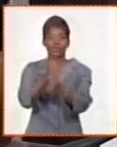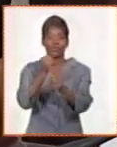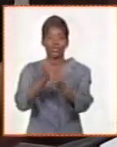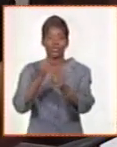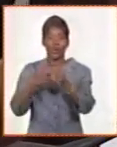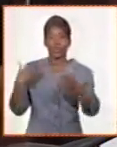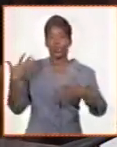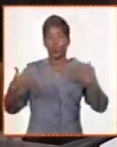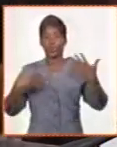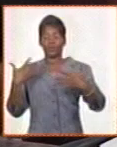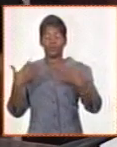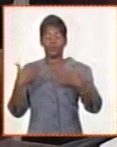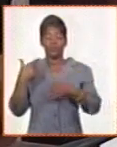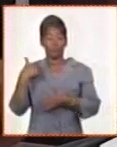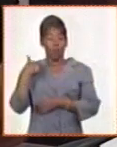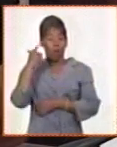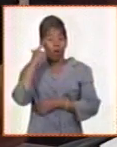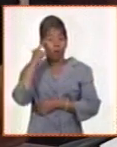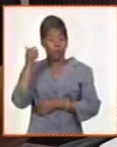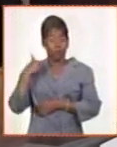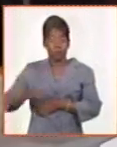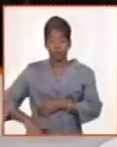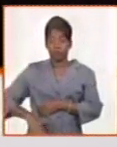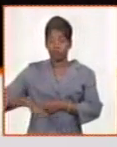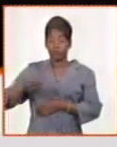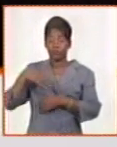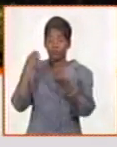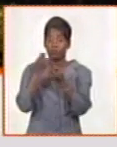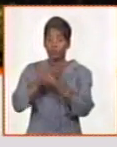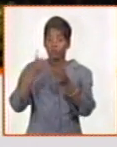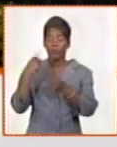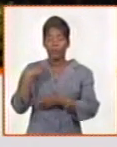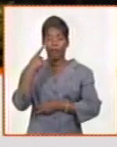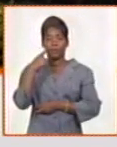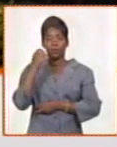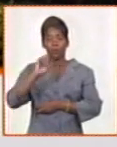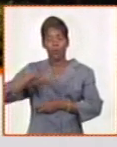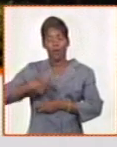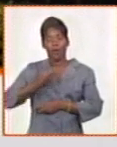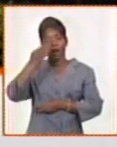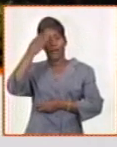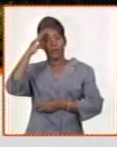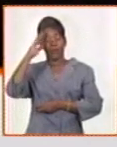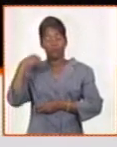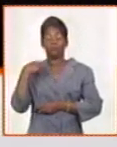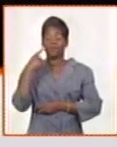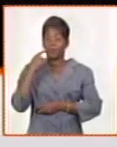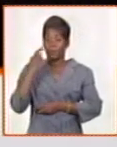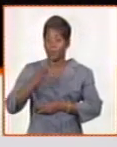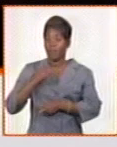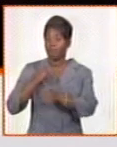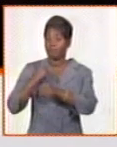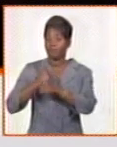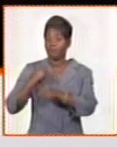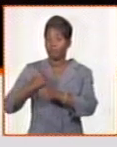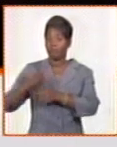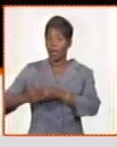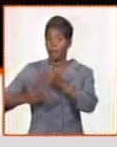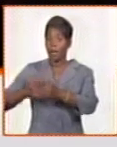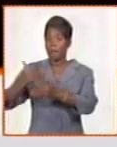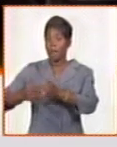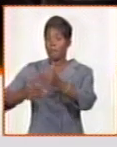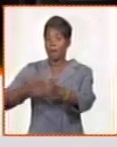Yo creo que es una historia de trabajo hacia la comunidad que viene inspirada quizá del Teatro Mambí, de